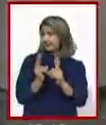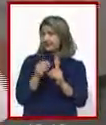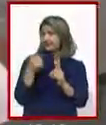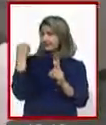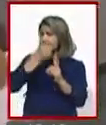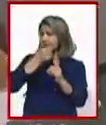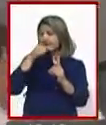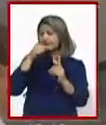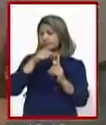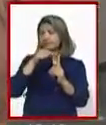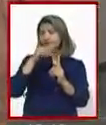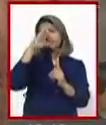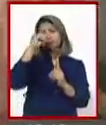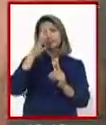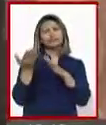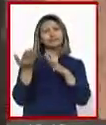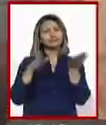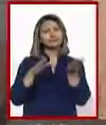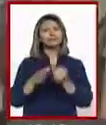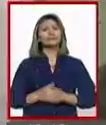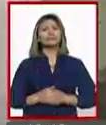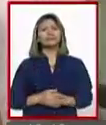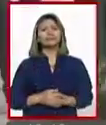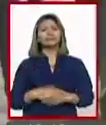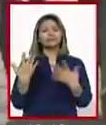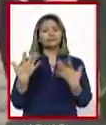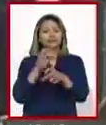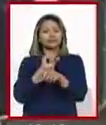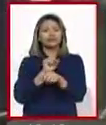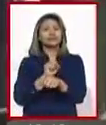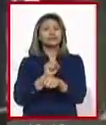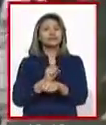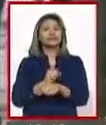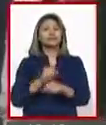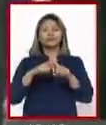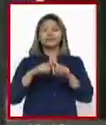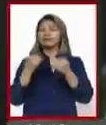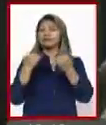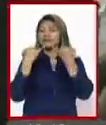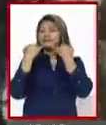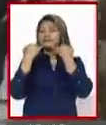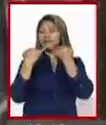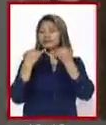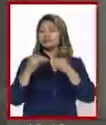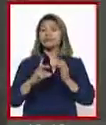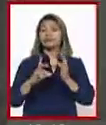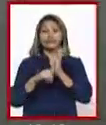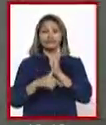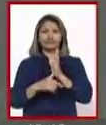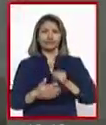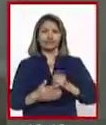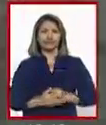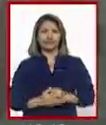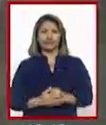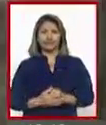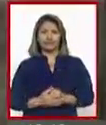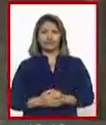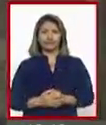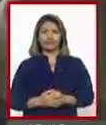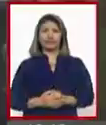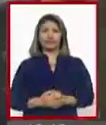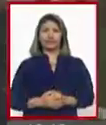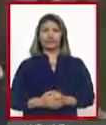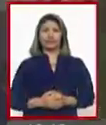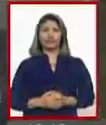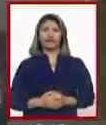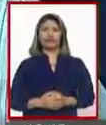hecho. Han sido arrestadas inicialmente y luego de recibir sus declaraciones informativas han sido